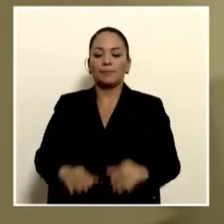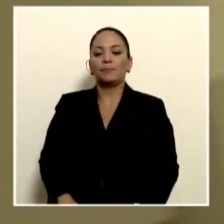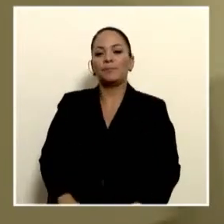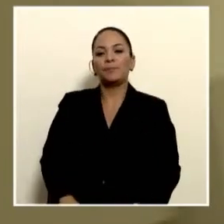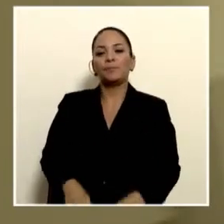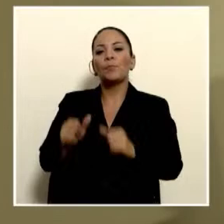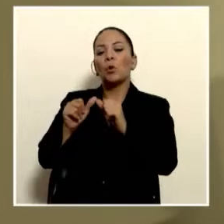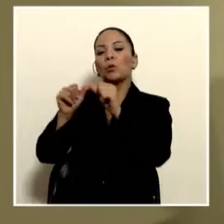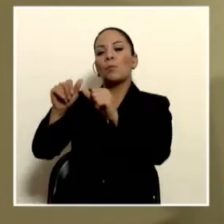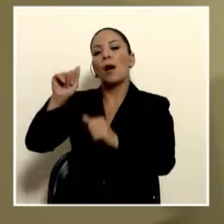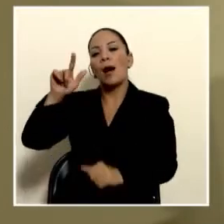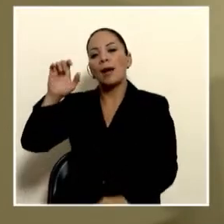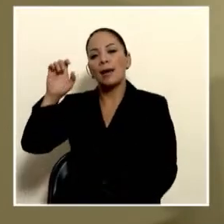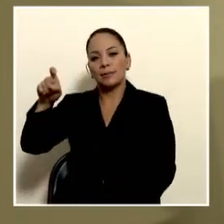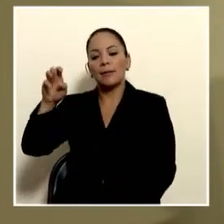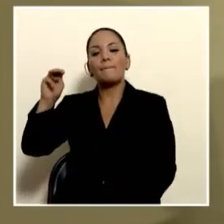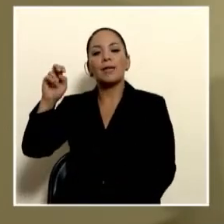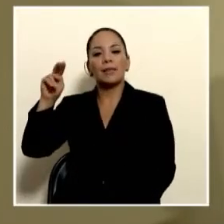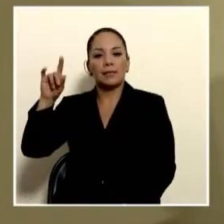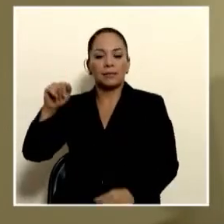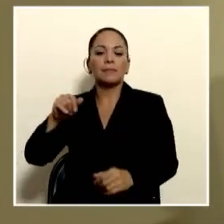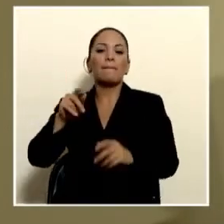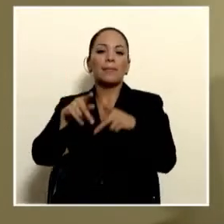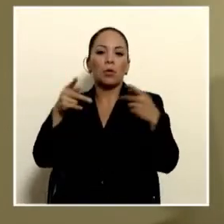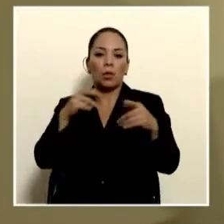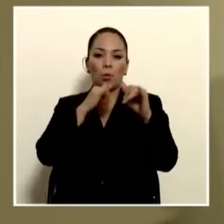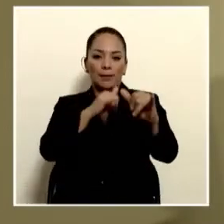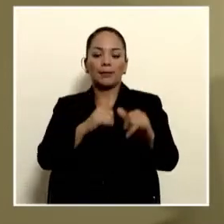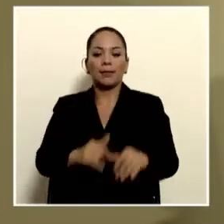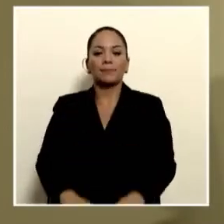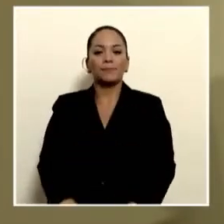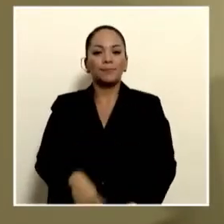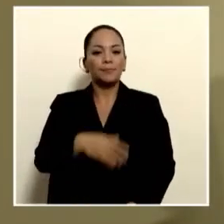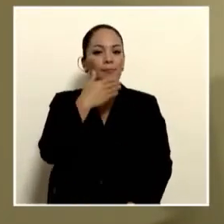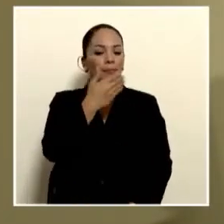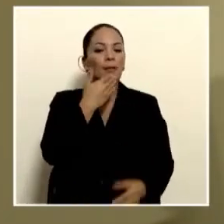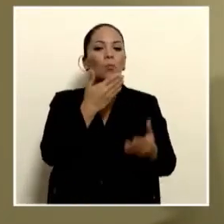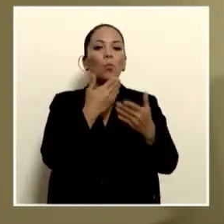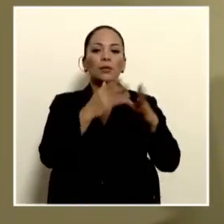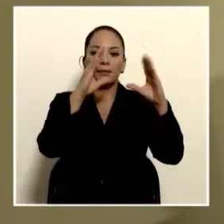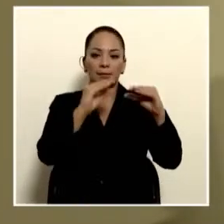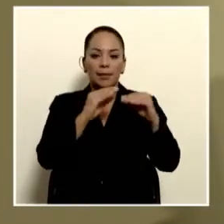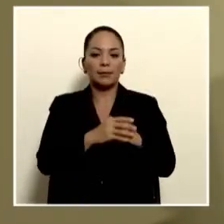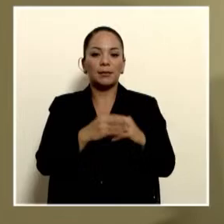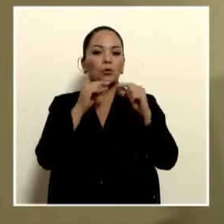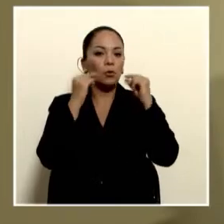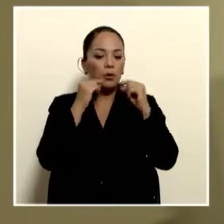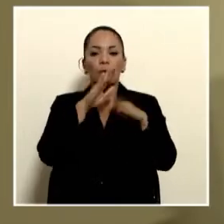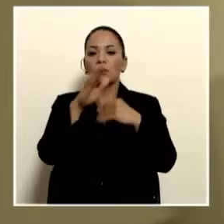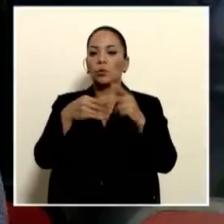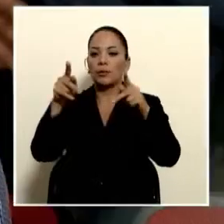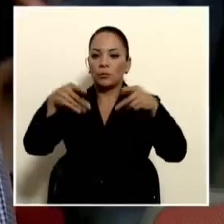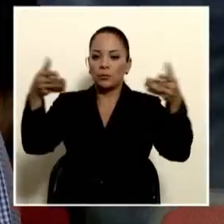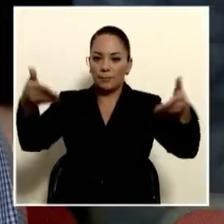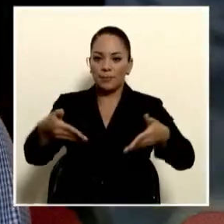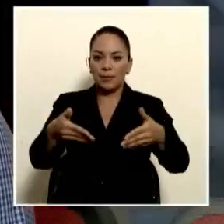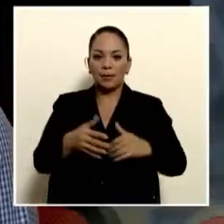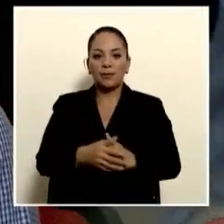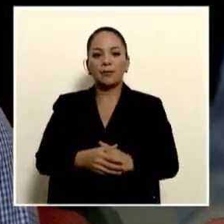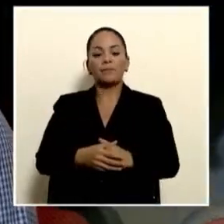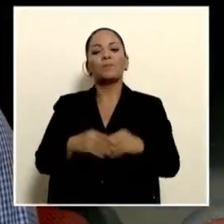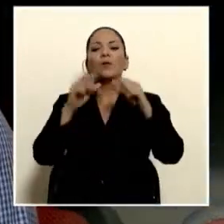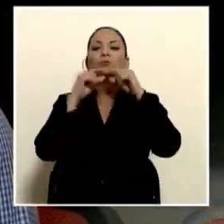Continuamos con Alex Méndez de Diario Extra. Gracias. Las buenas tardes, don Rodrigo, y a todos los presentes.